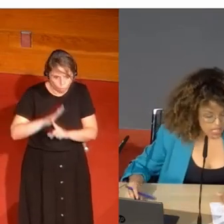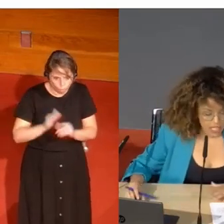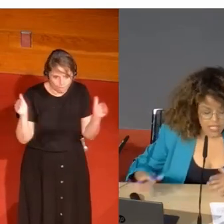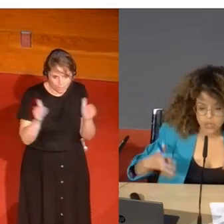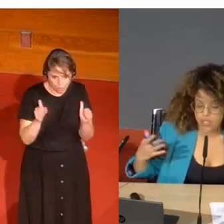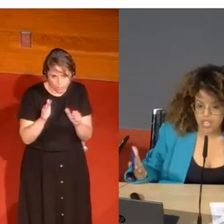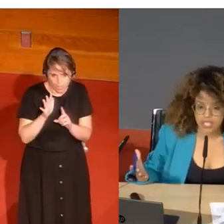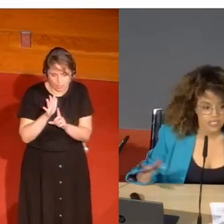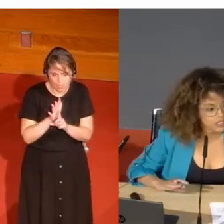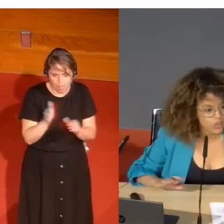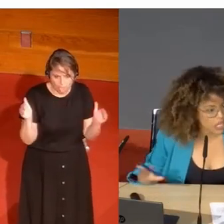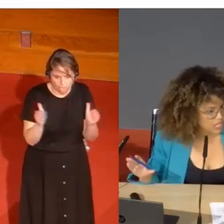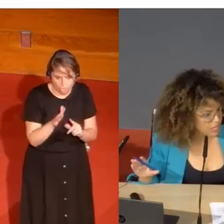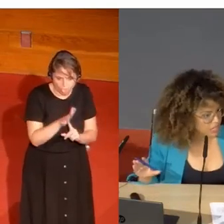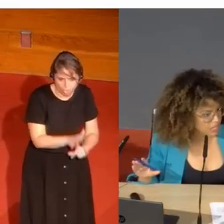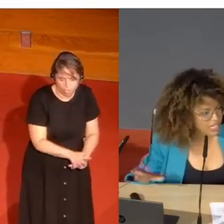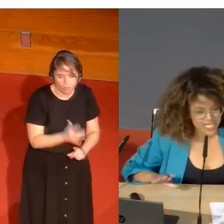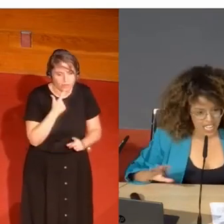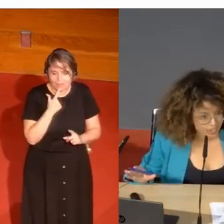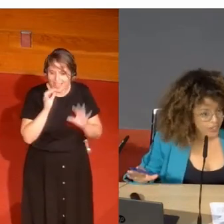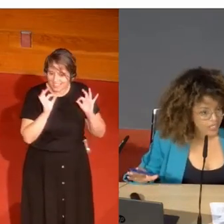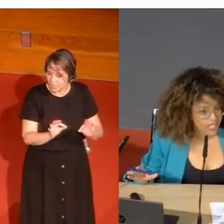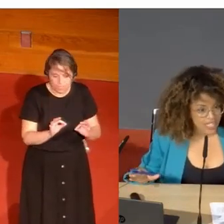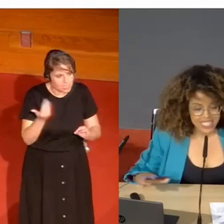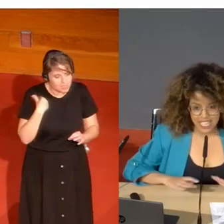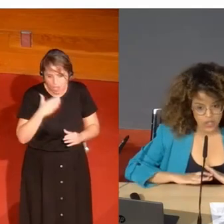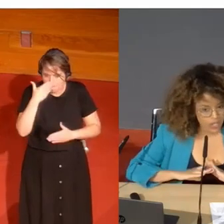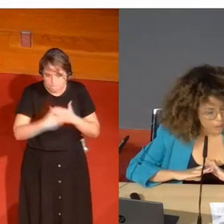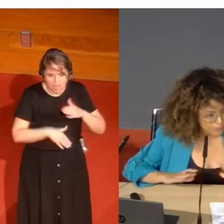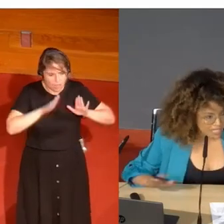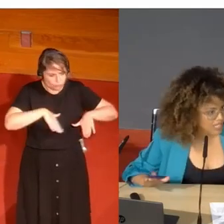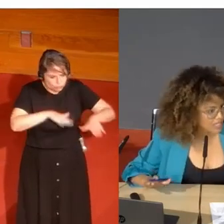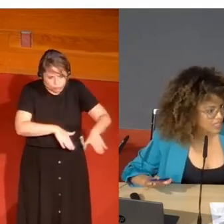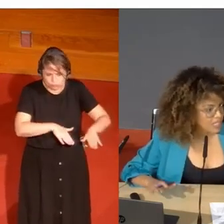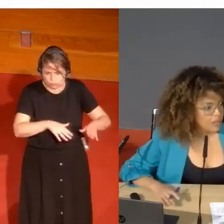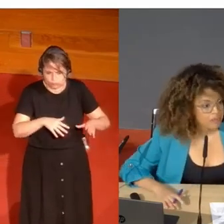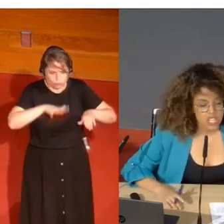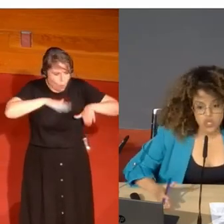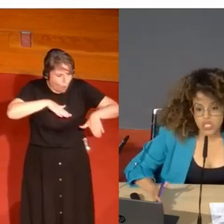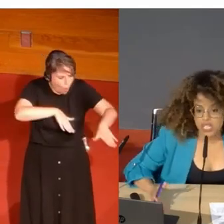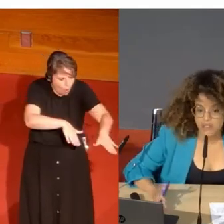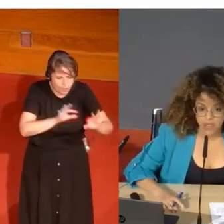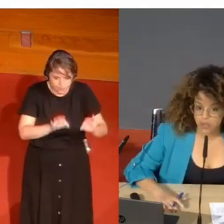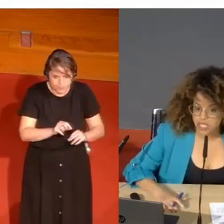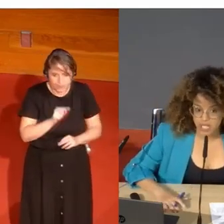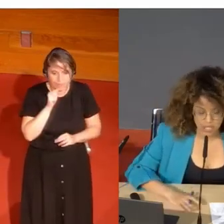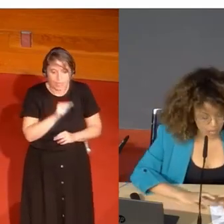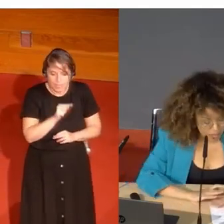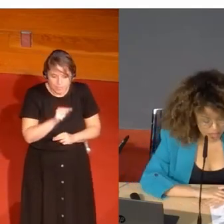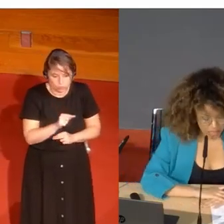entonces la sociedad iraní dijo Hasta aquí y salió y salió en masas eso se ha